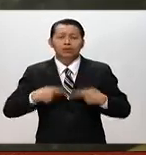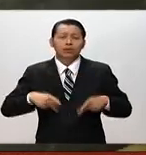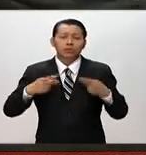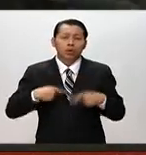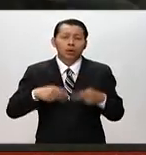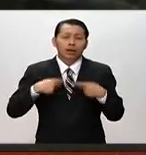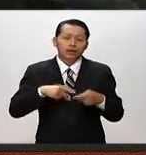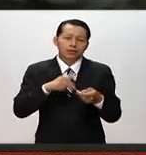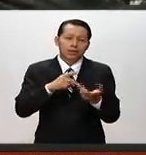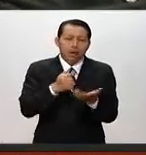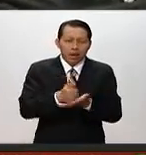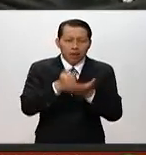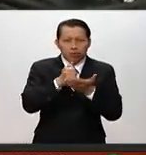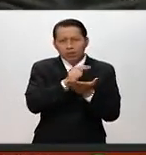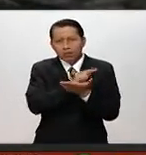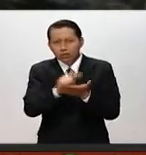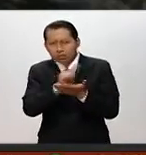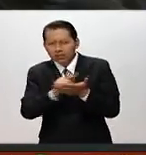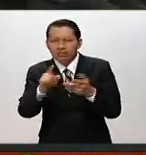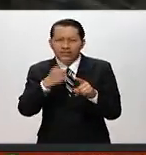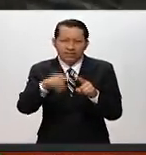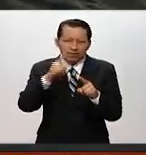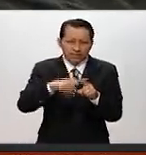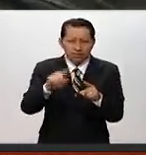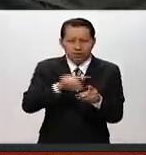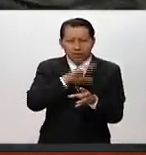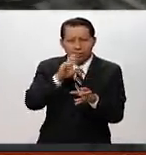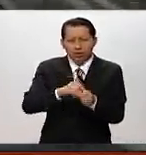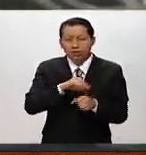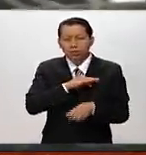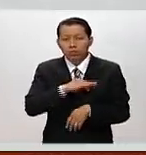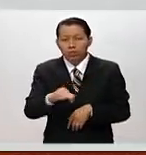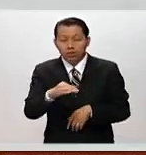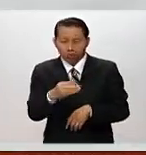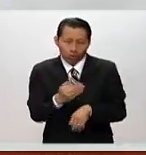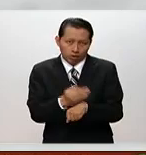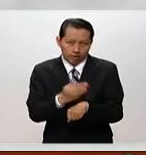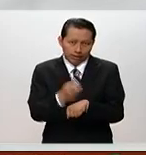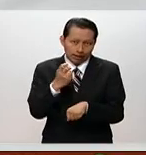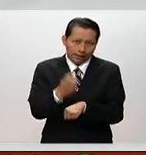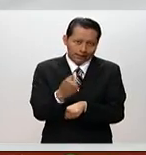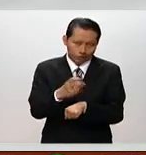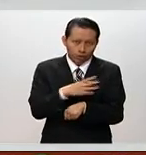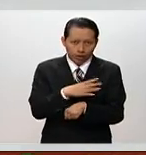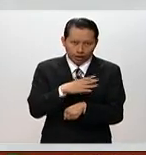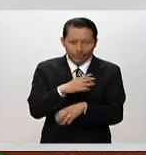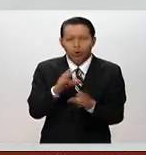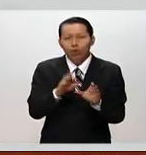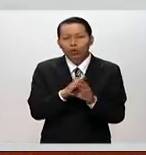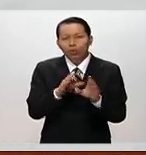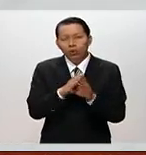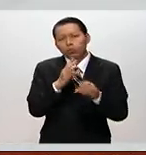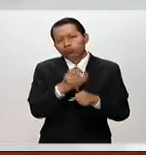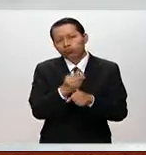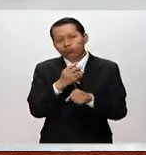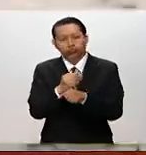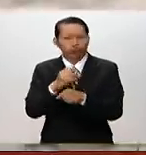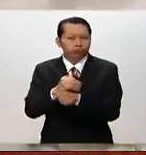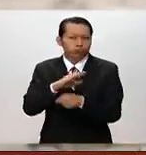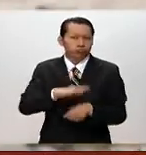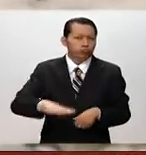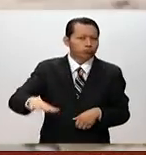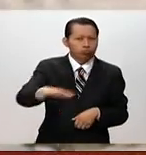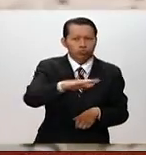recurso para que pudieran restablecer, ya prácticamente en esa etapa estamos, en restablecer las condiciones de